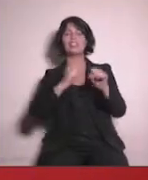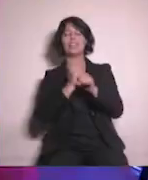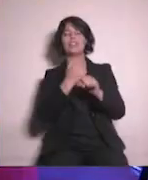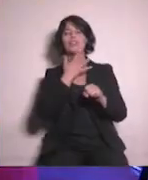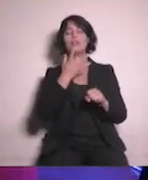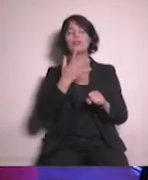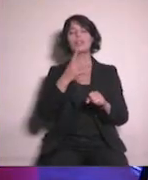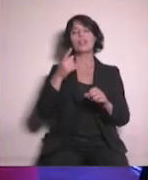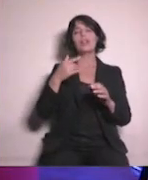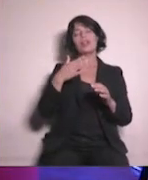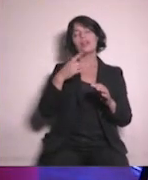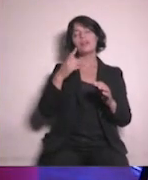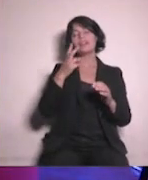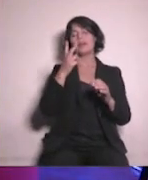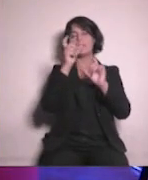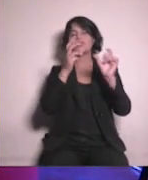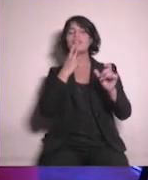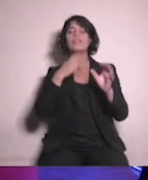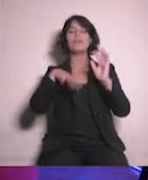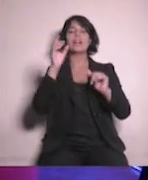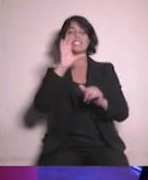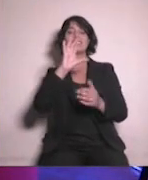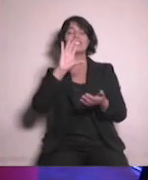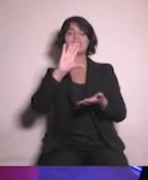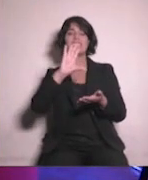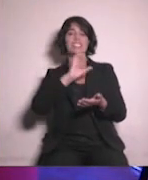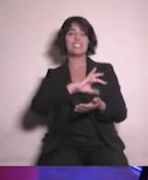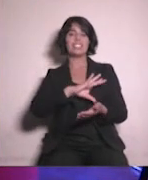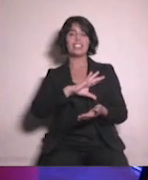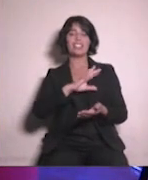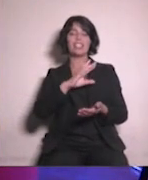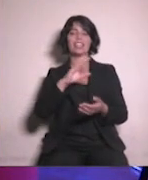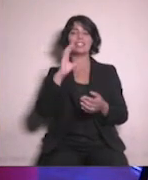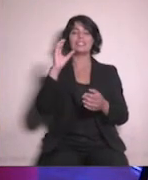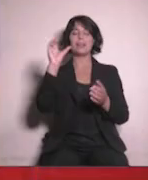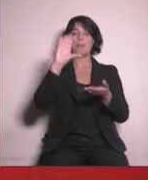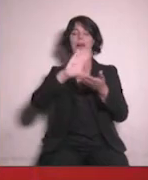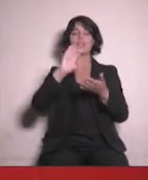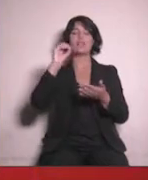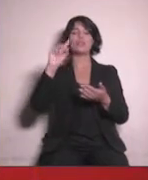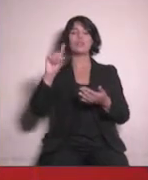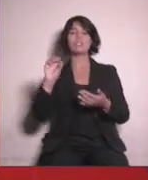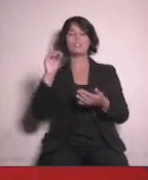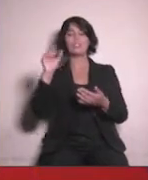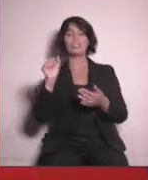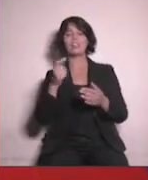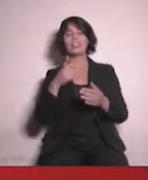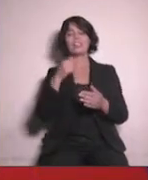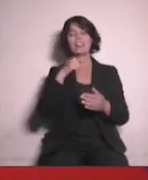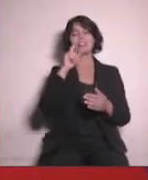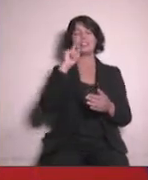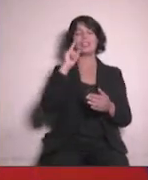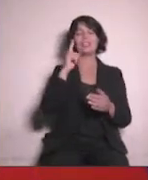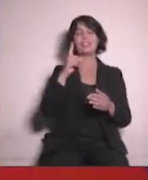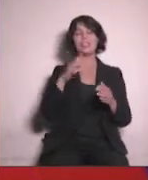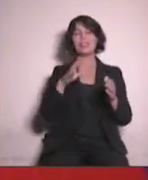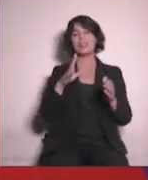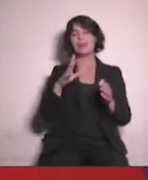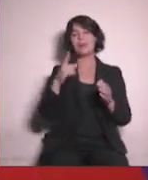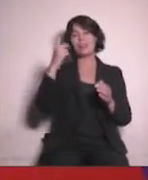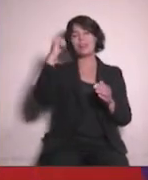es el país de la OCDE que tiene la expectativa de mayor tiempo